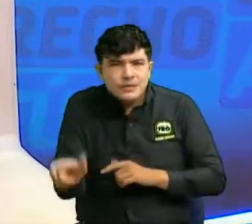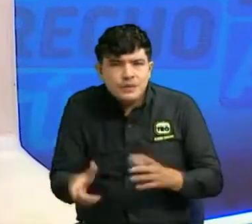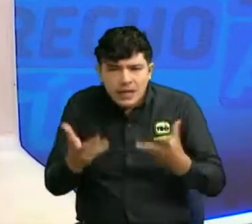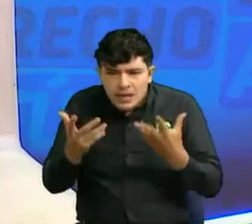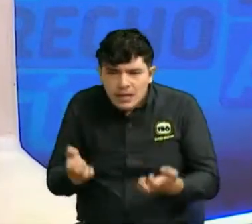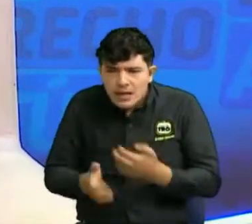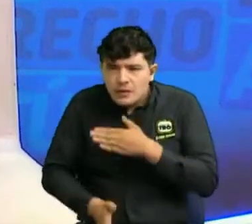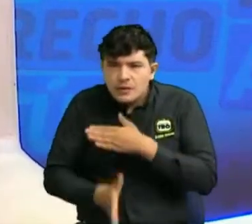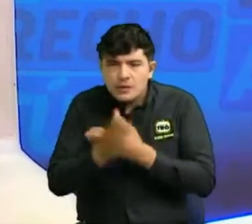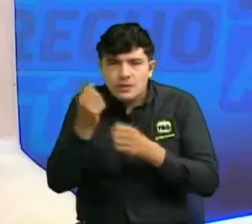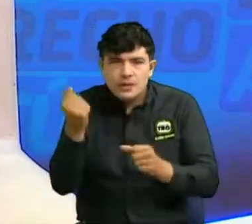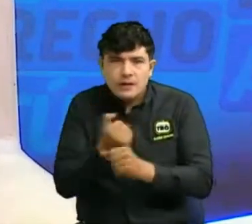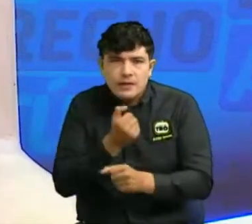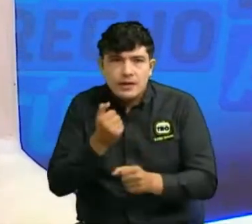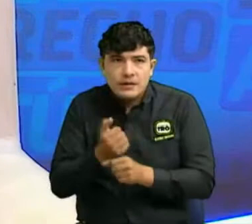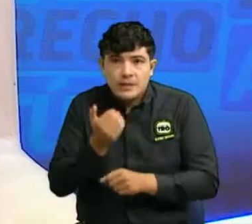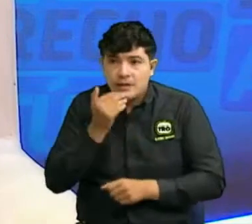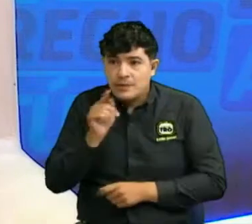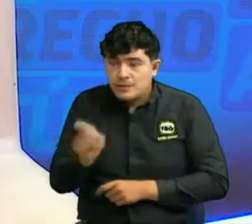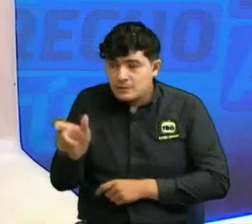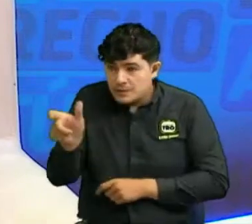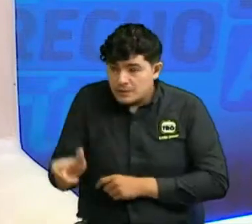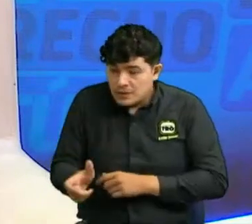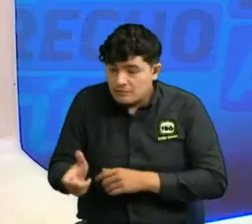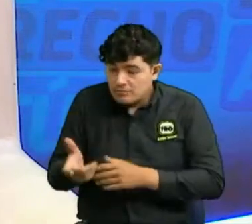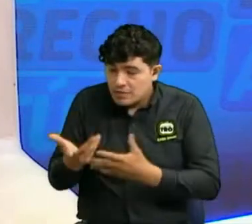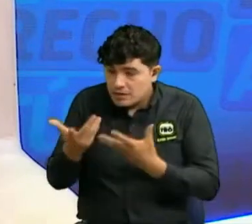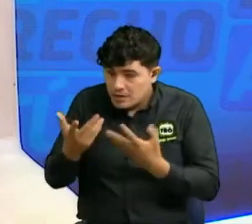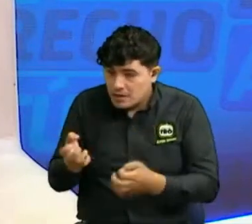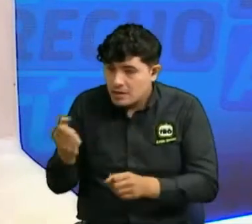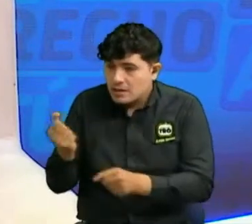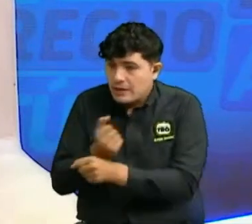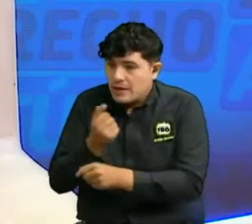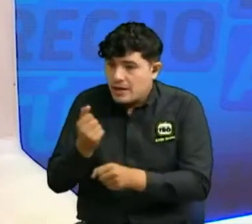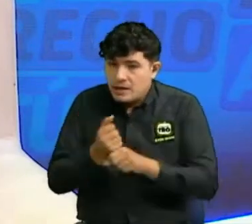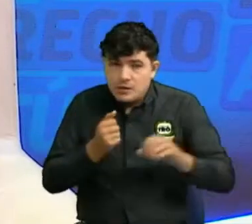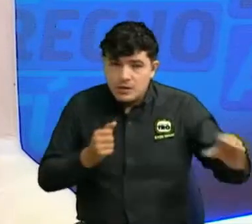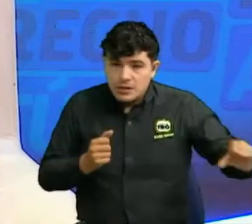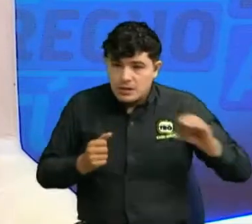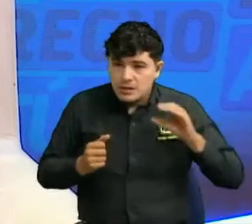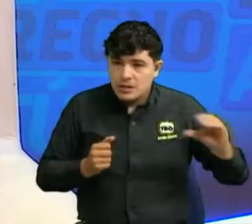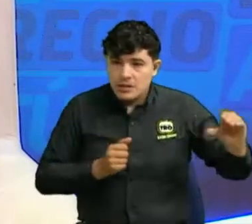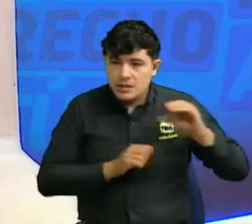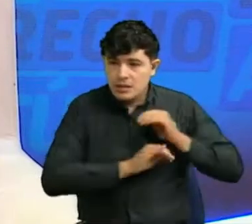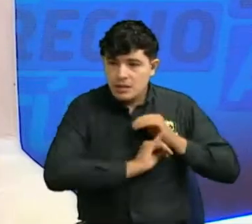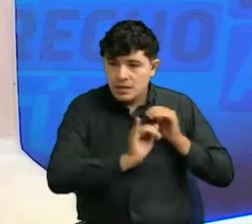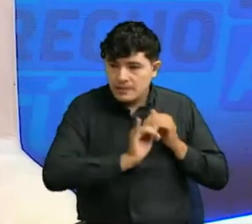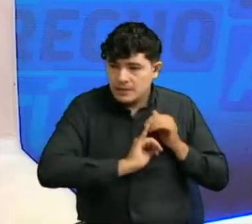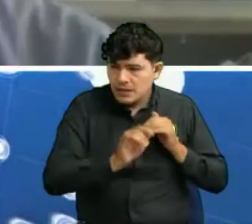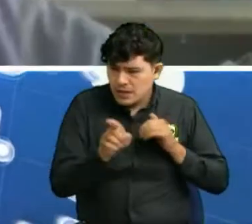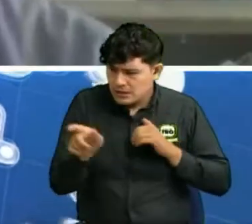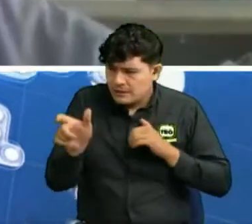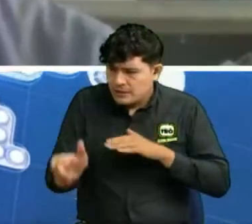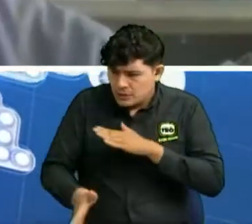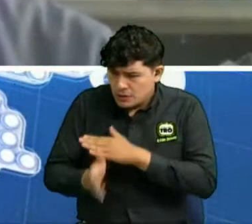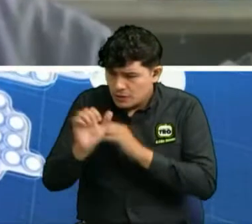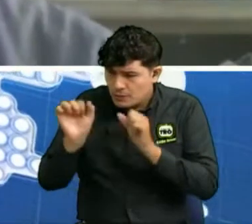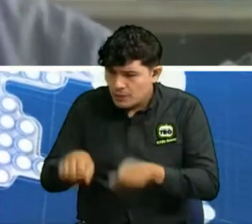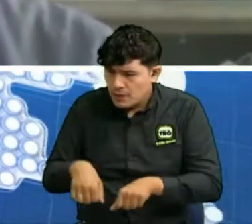seguir trabajando. Si la persona puede seguir trabajando y tiene su pensión por invalidez, ¿abogado puede seguirlo